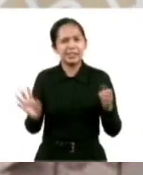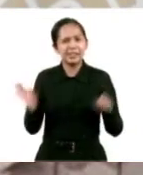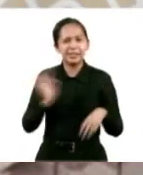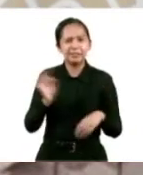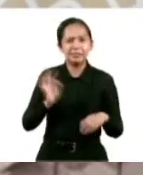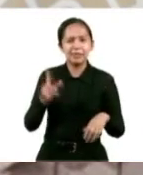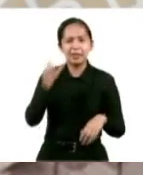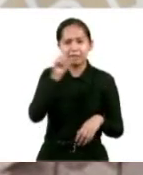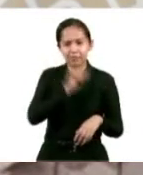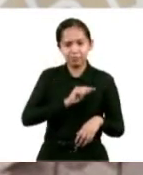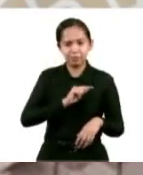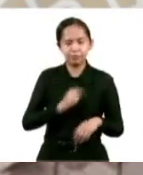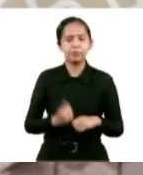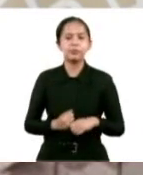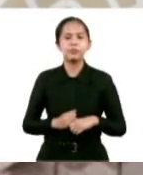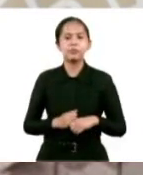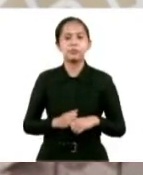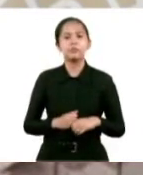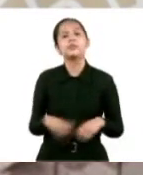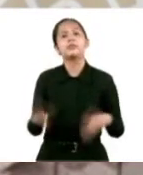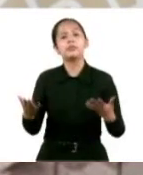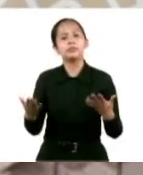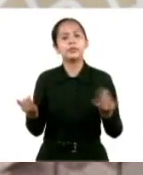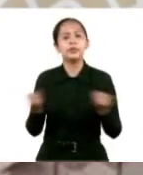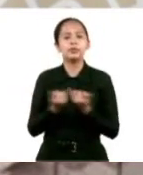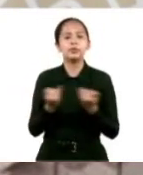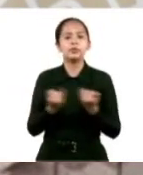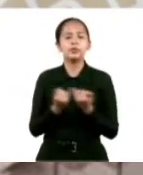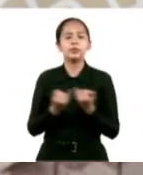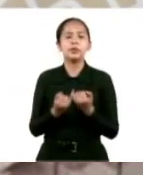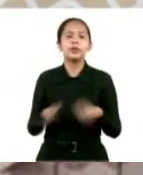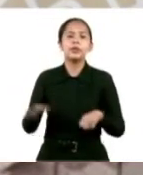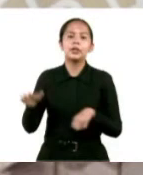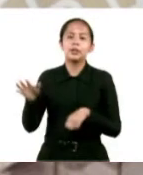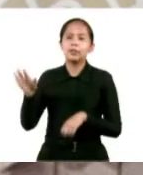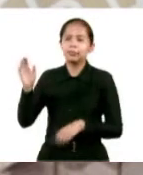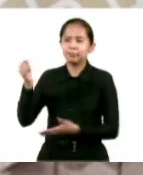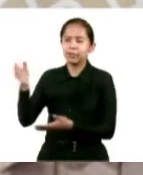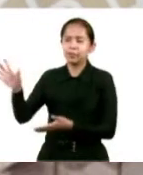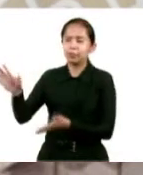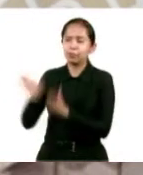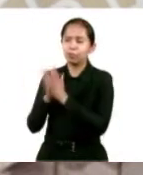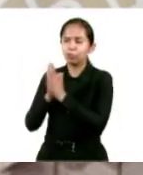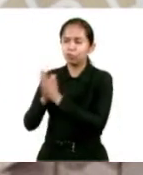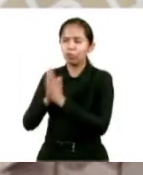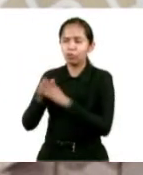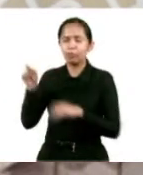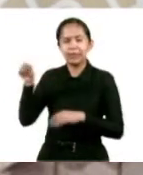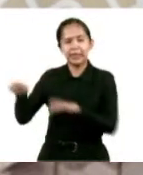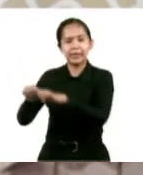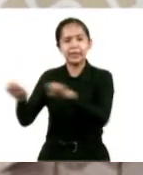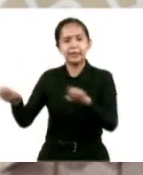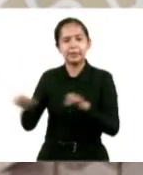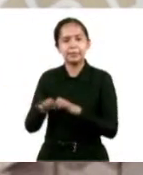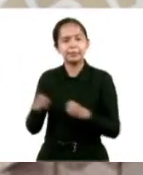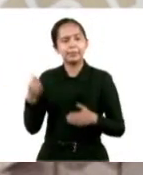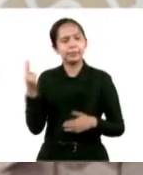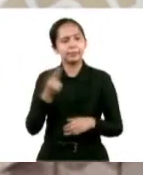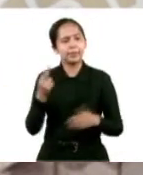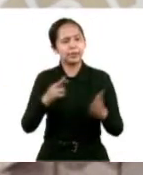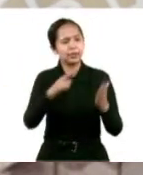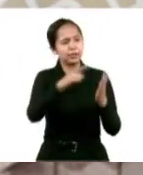sitio. Adicionalmente, se le solicitó a la empresa que se apegara a la implementación